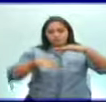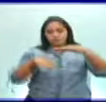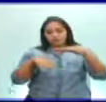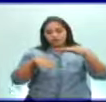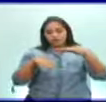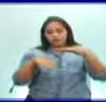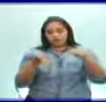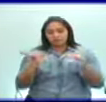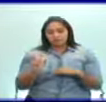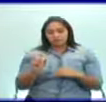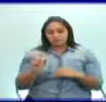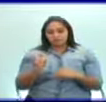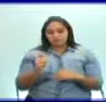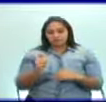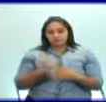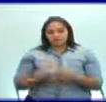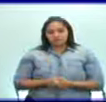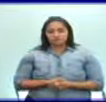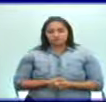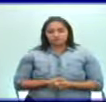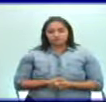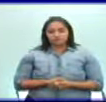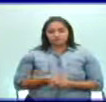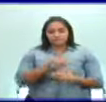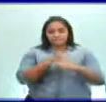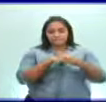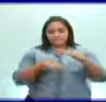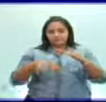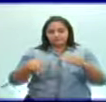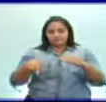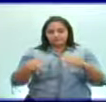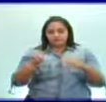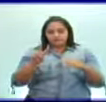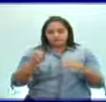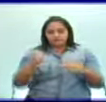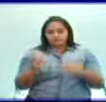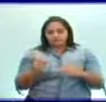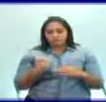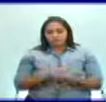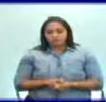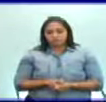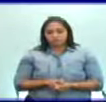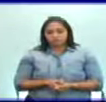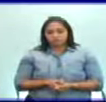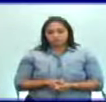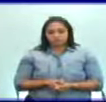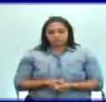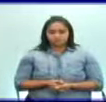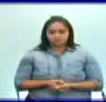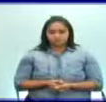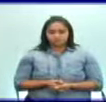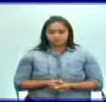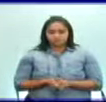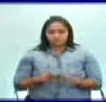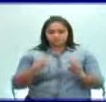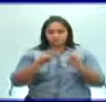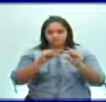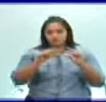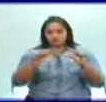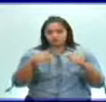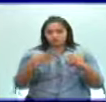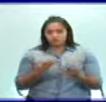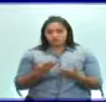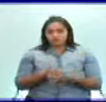asíntota coincide, pasa por el valor. En este caso, si fuese a a la X menos 3, pasaría por menos 3 y la ecuación de la asíntota sería Y más 3 igual 0 o